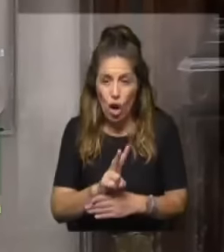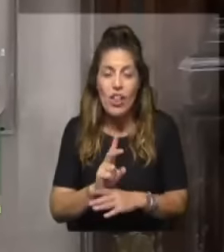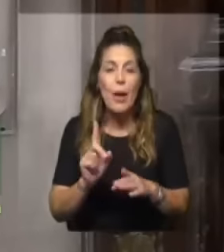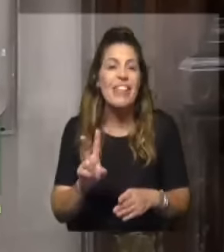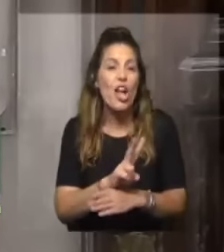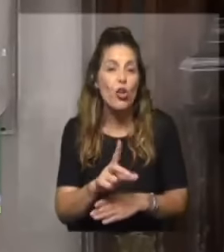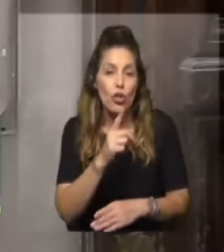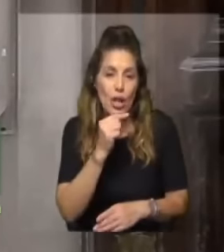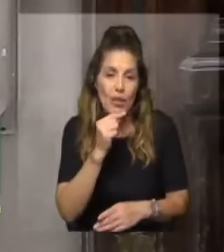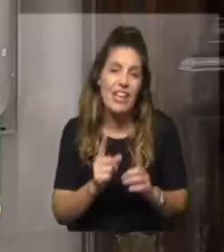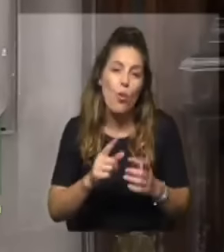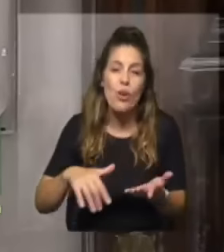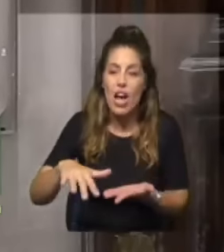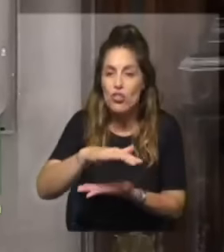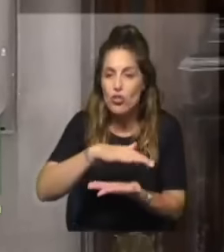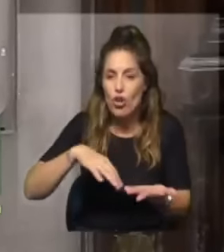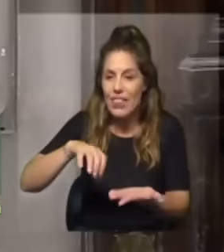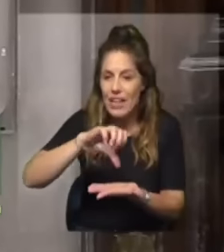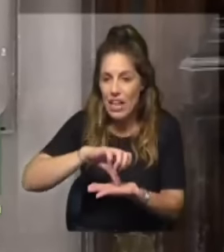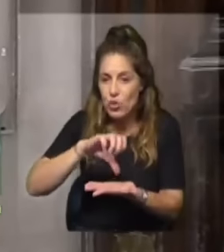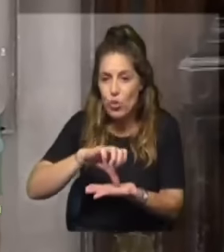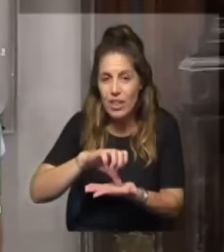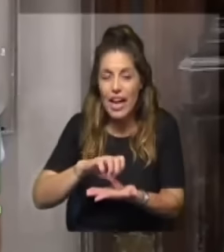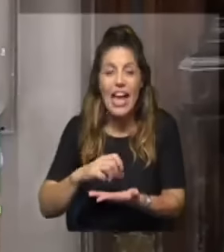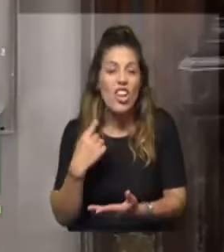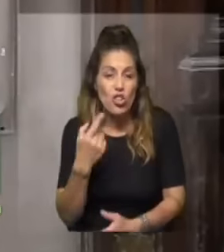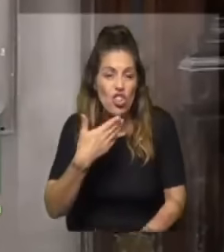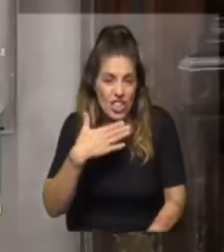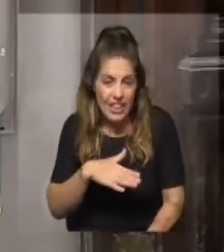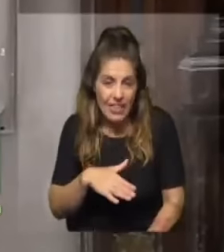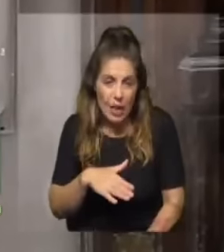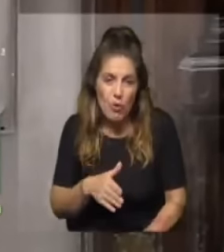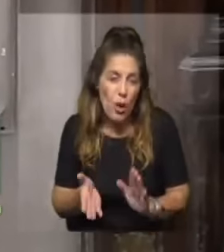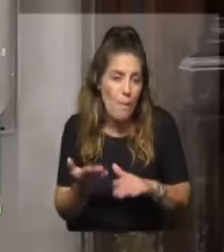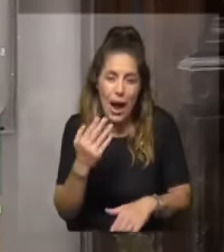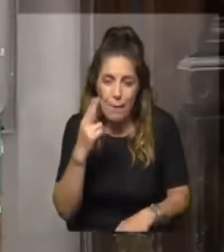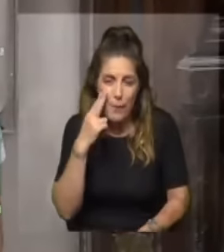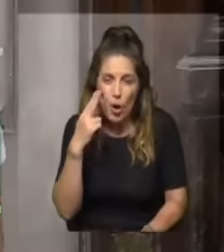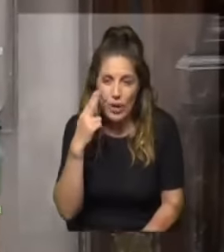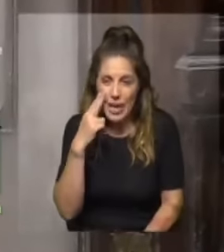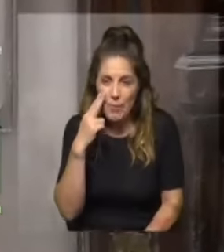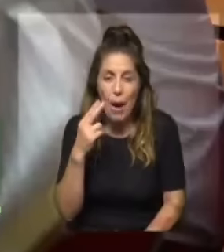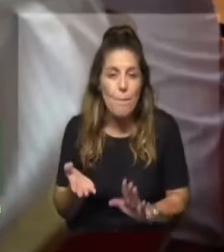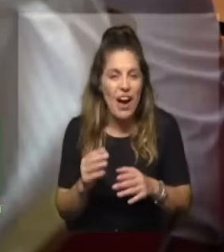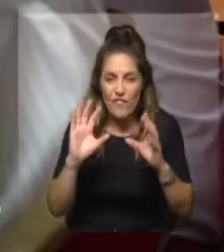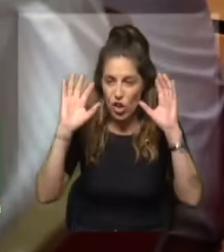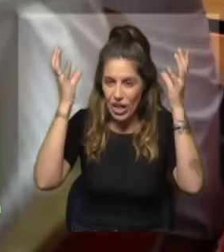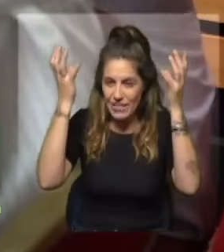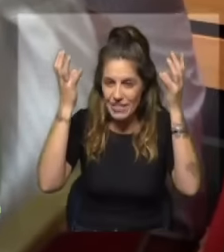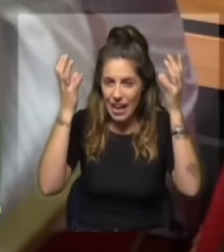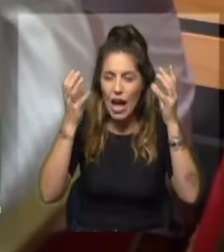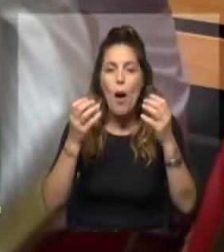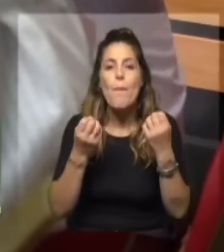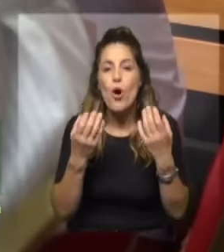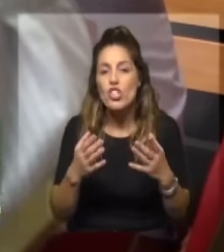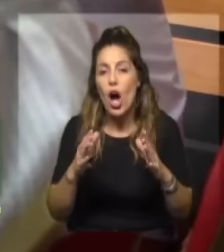zonas de la ciudad Este que nosotros entendemos que es donde están los índices más altos de violencia y Bueno en ese